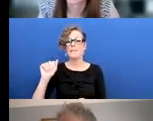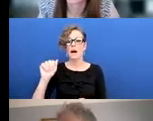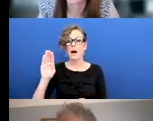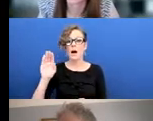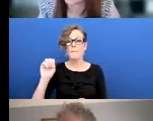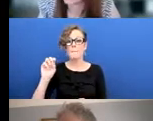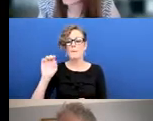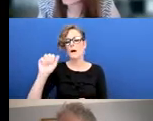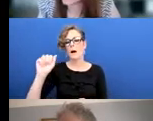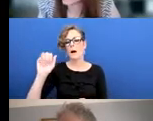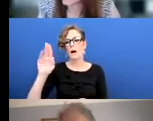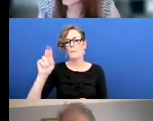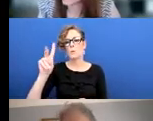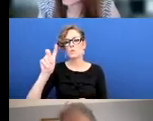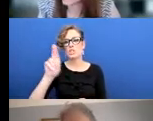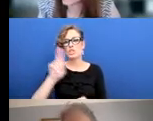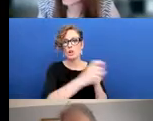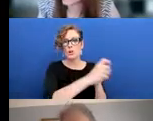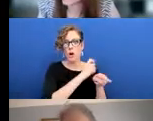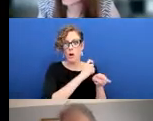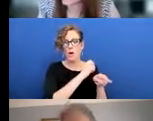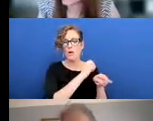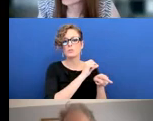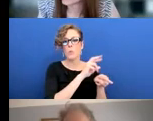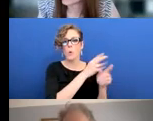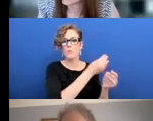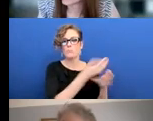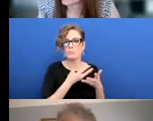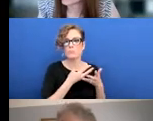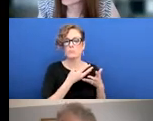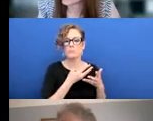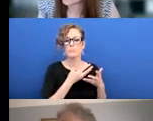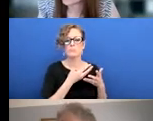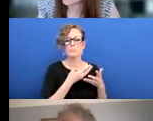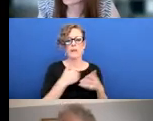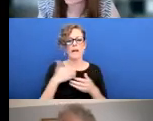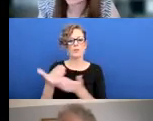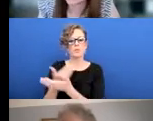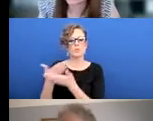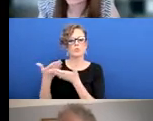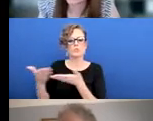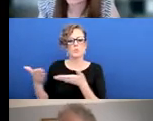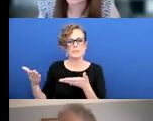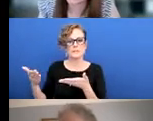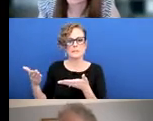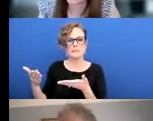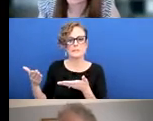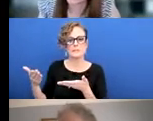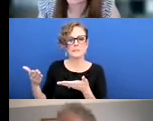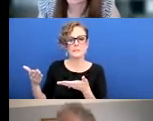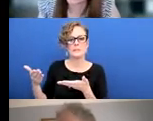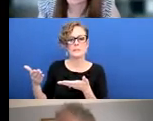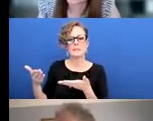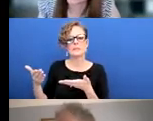behaviors, it's a new resource. So feel free to join us next month. I think it'll be really great information there as well. El próximo mes